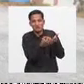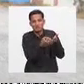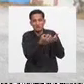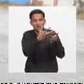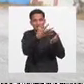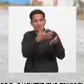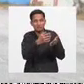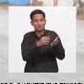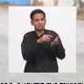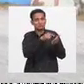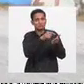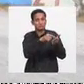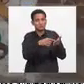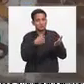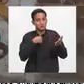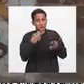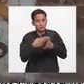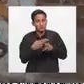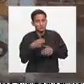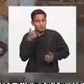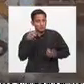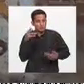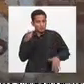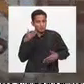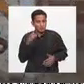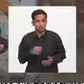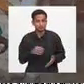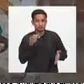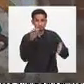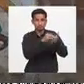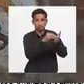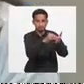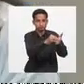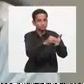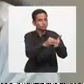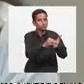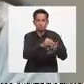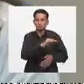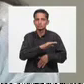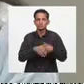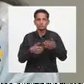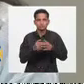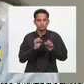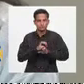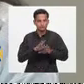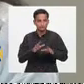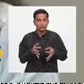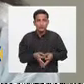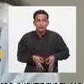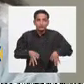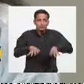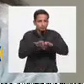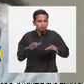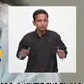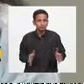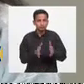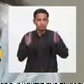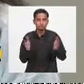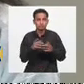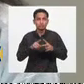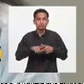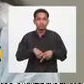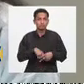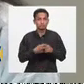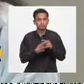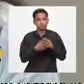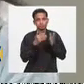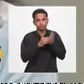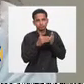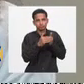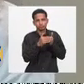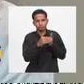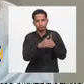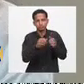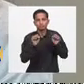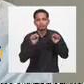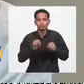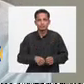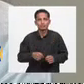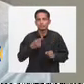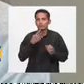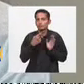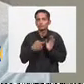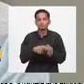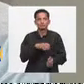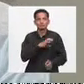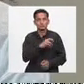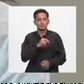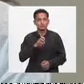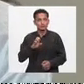parte de los candidatos que participan en los procesos electorales es importante incentivar este tipo de iniciativas como desde